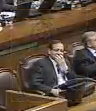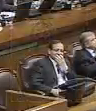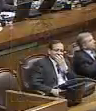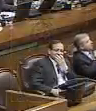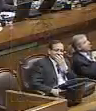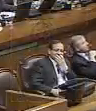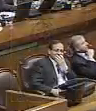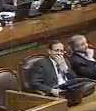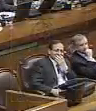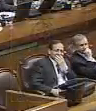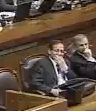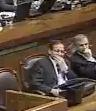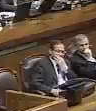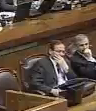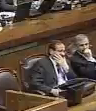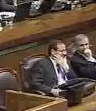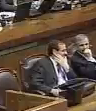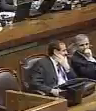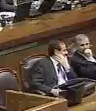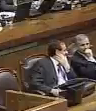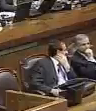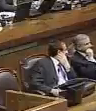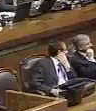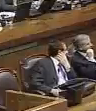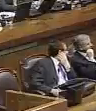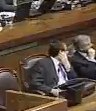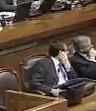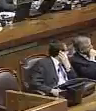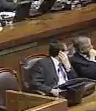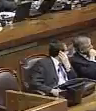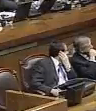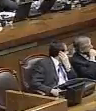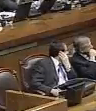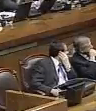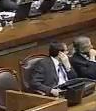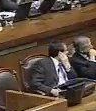Muchas gracias, diputado Pepe Aul. Le ofrezco la palabra al diputado.